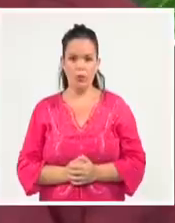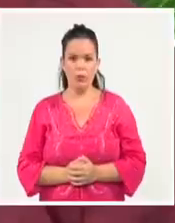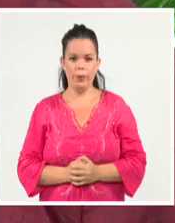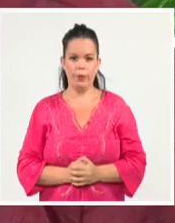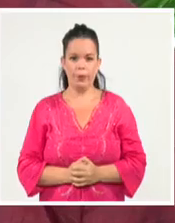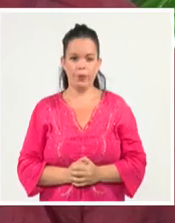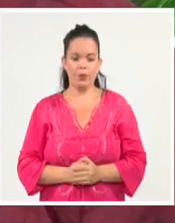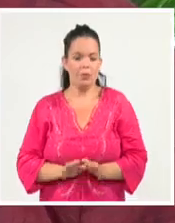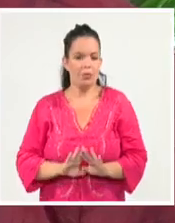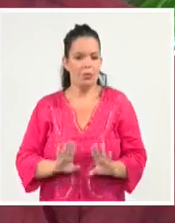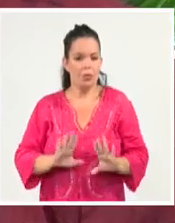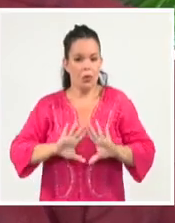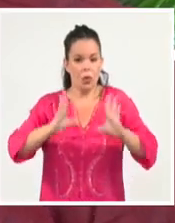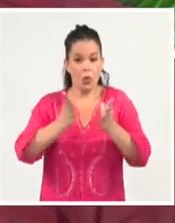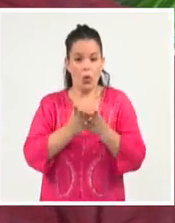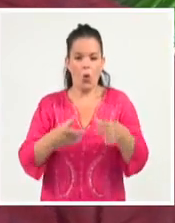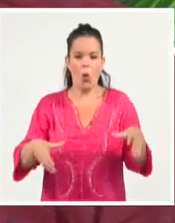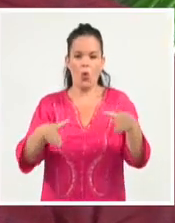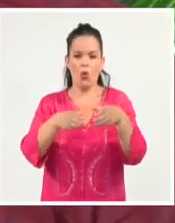el personal de la salud. Yo creo